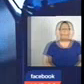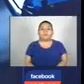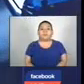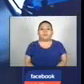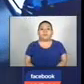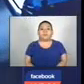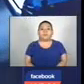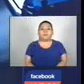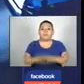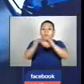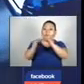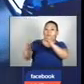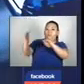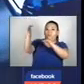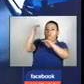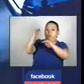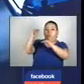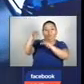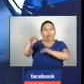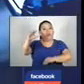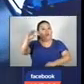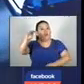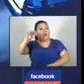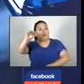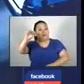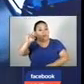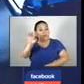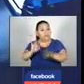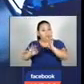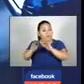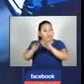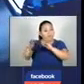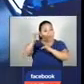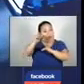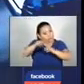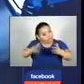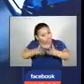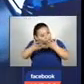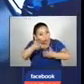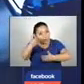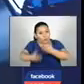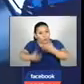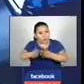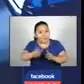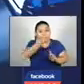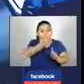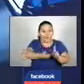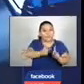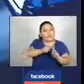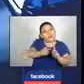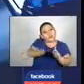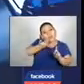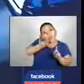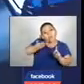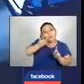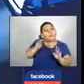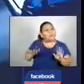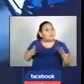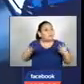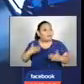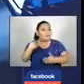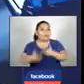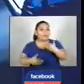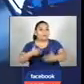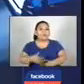La elección de magistrados del Consejo Nacional de la Judicatura está en marcha y uno de sus aspirantes nos brinda detalles sobre este